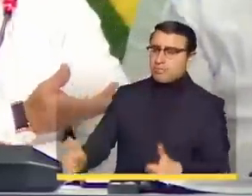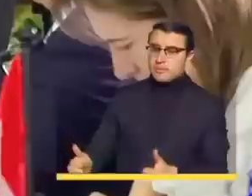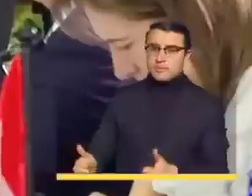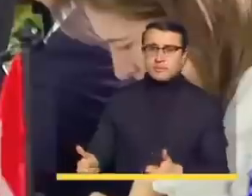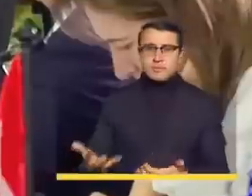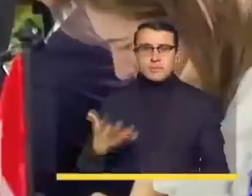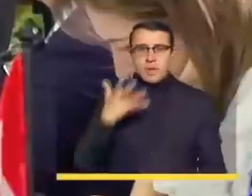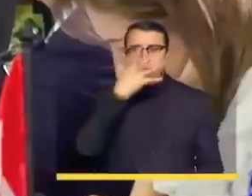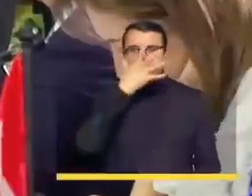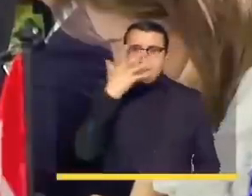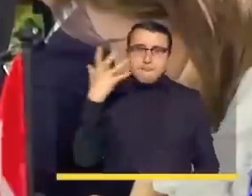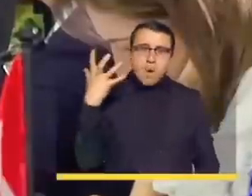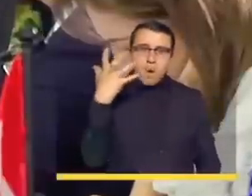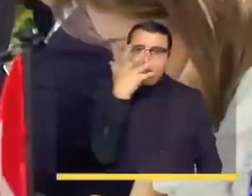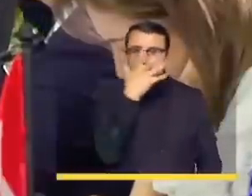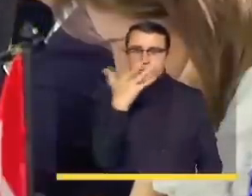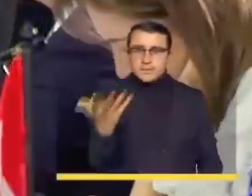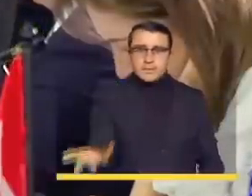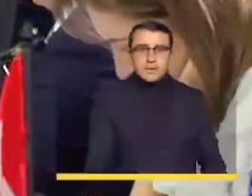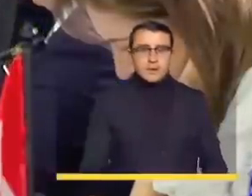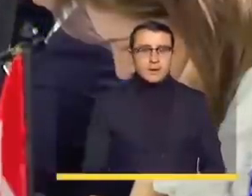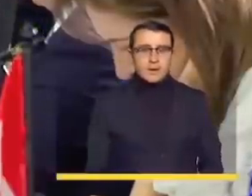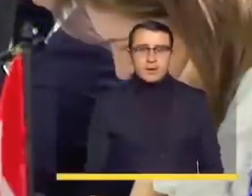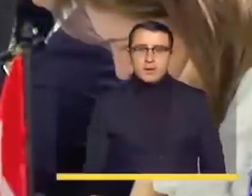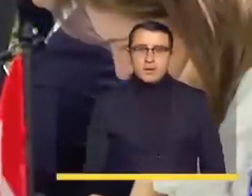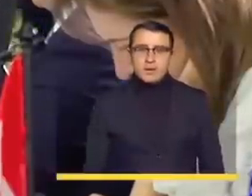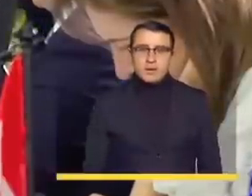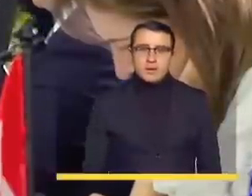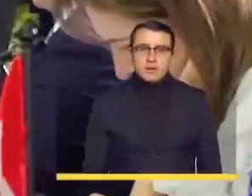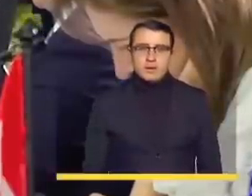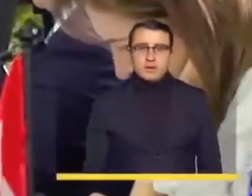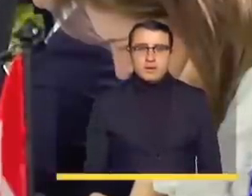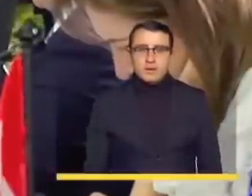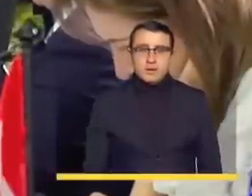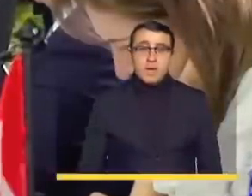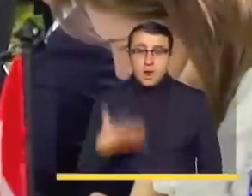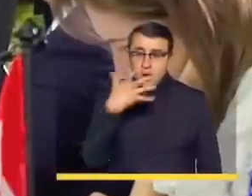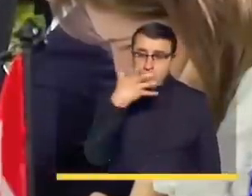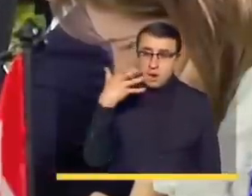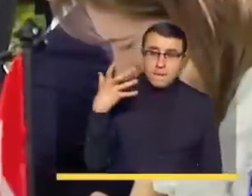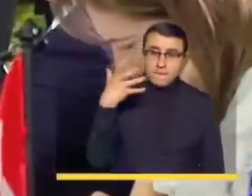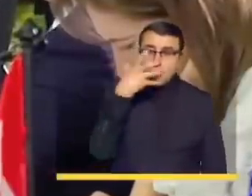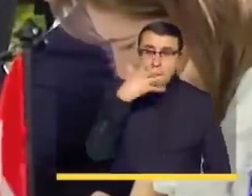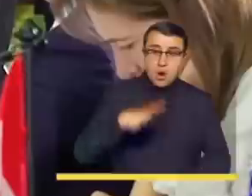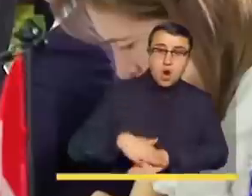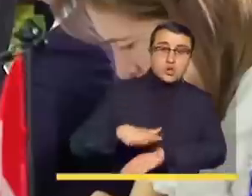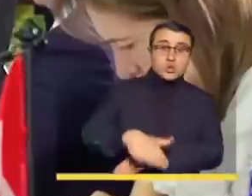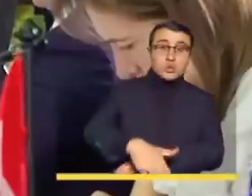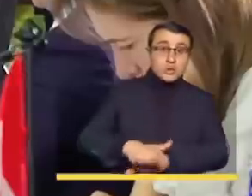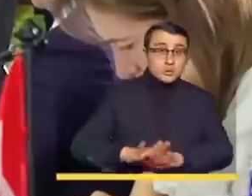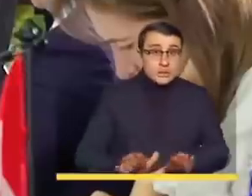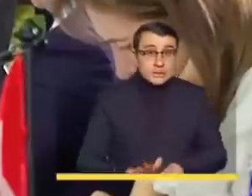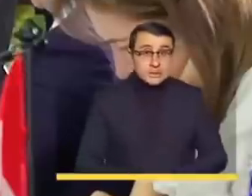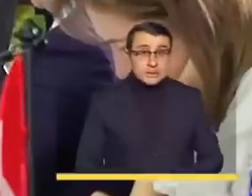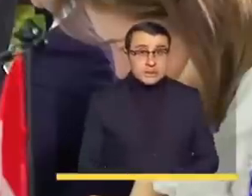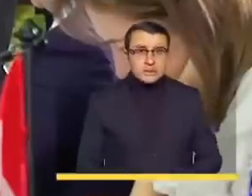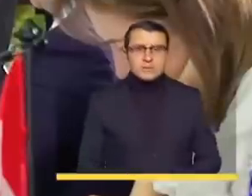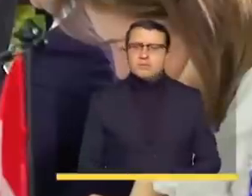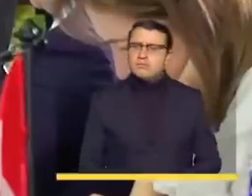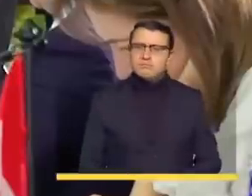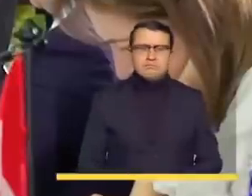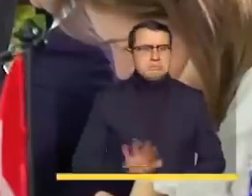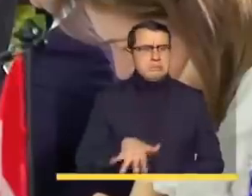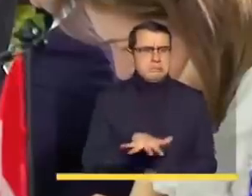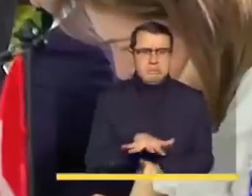Hipocresía. El efecto no es simplemente ese, la hipocresía de una política. El